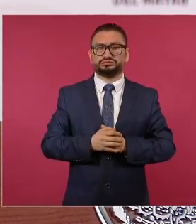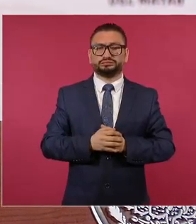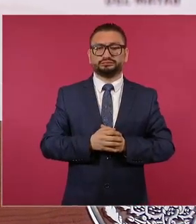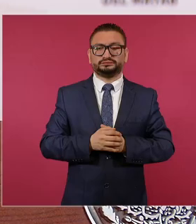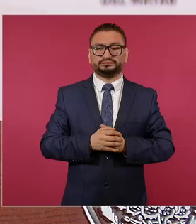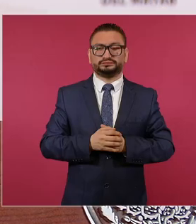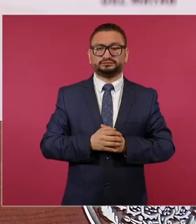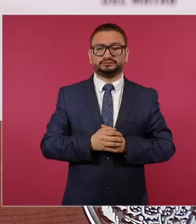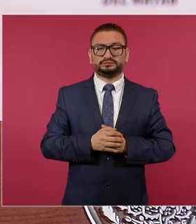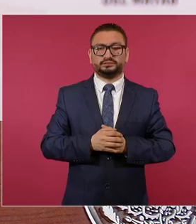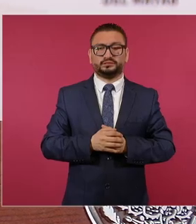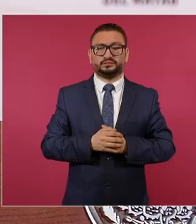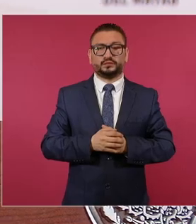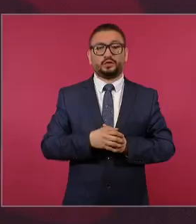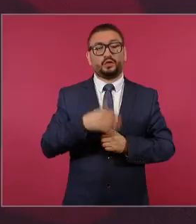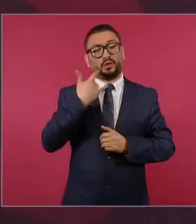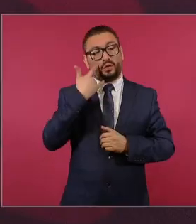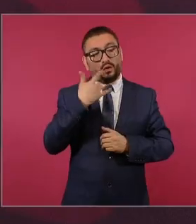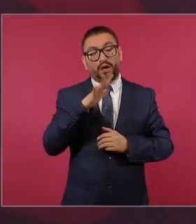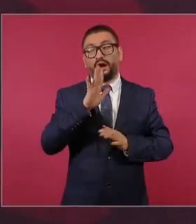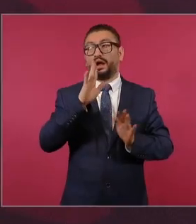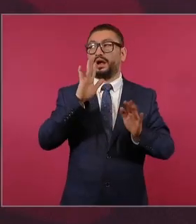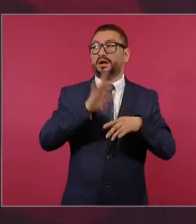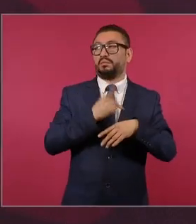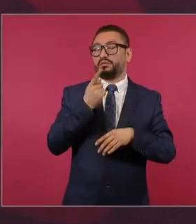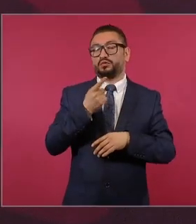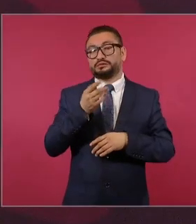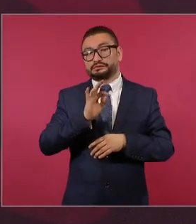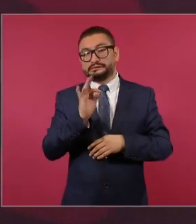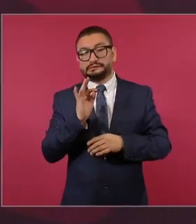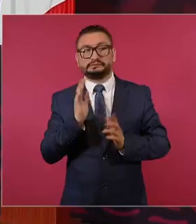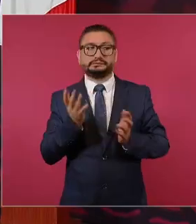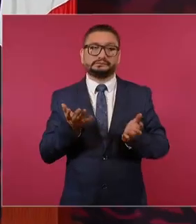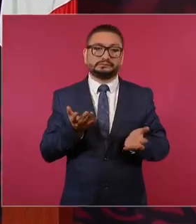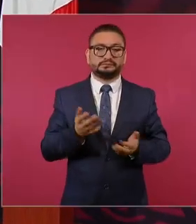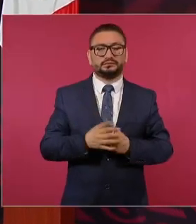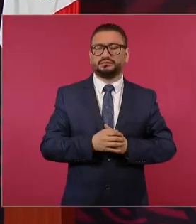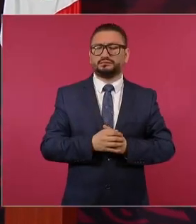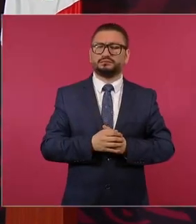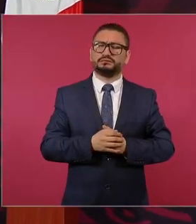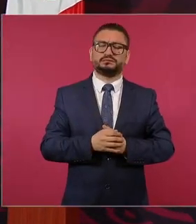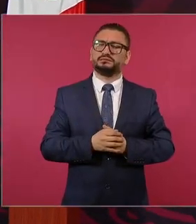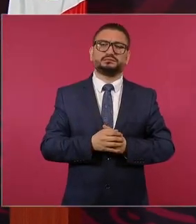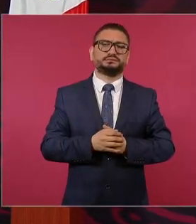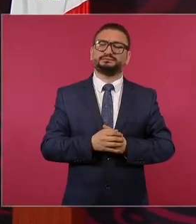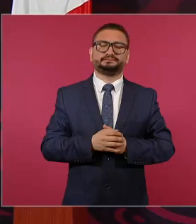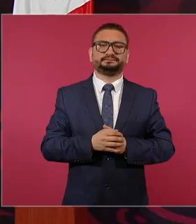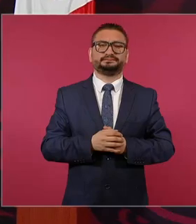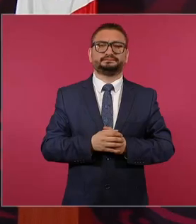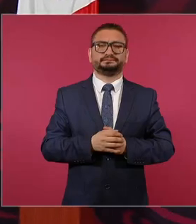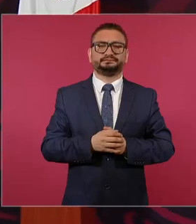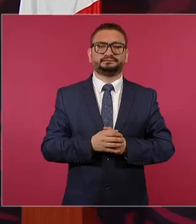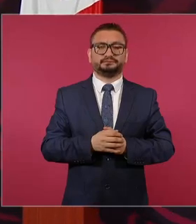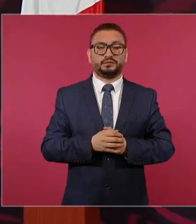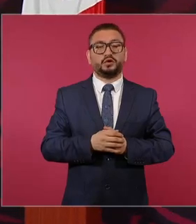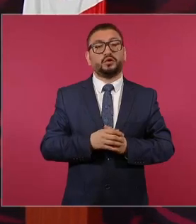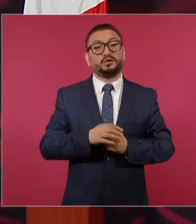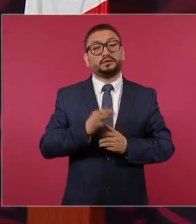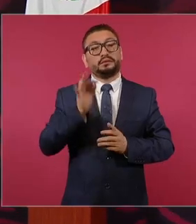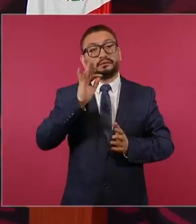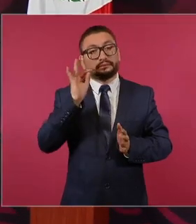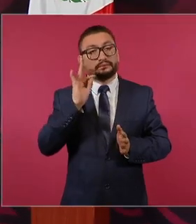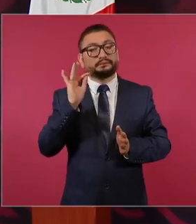déjeme ver, porque no vaya a ser